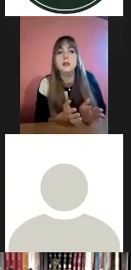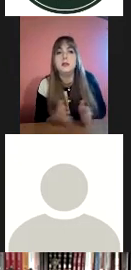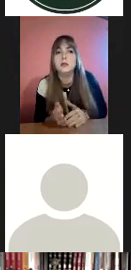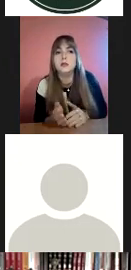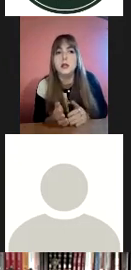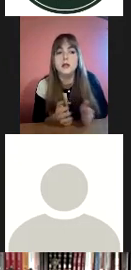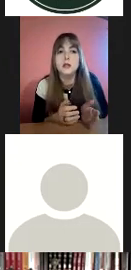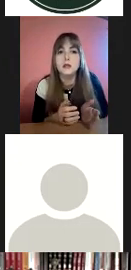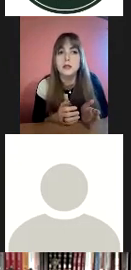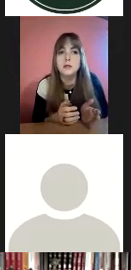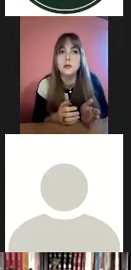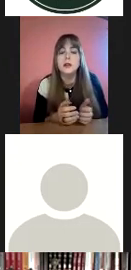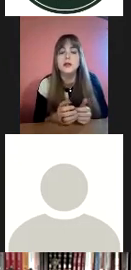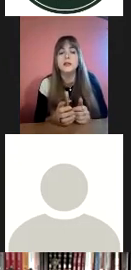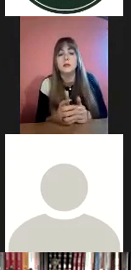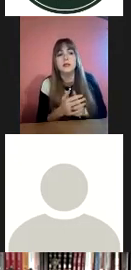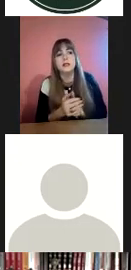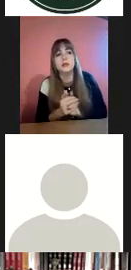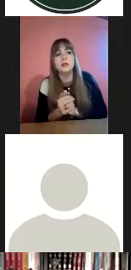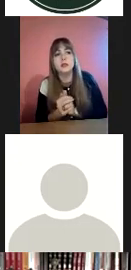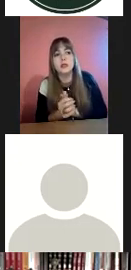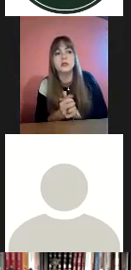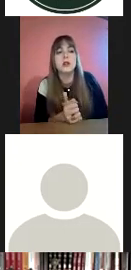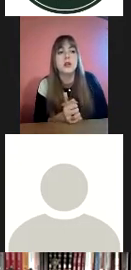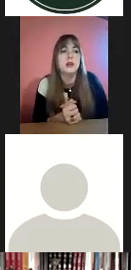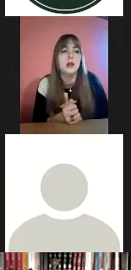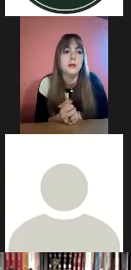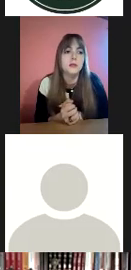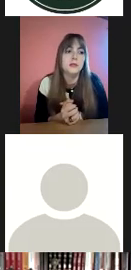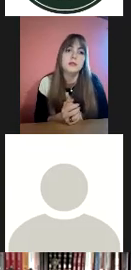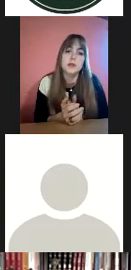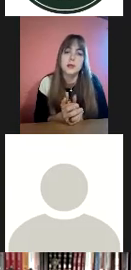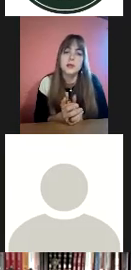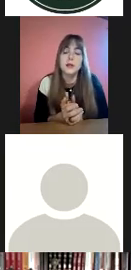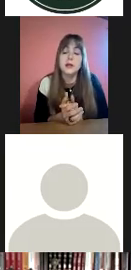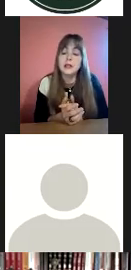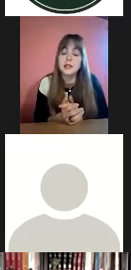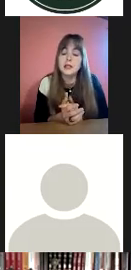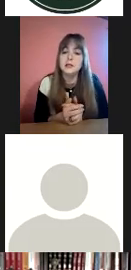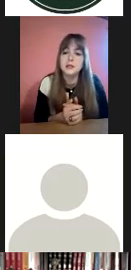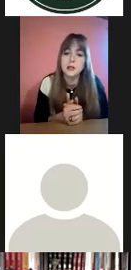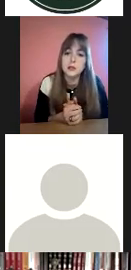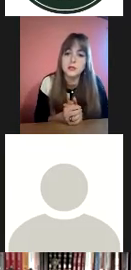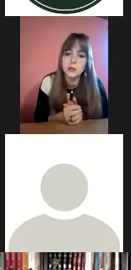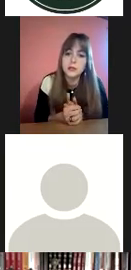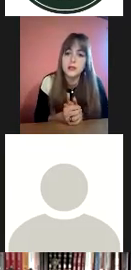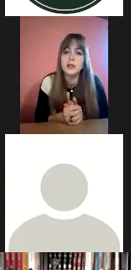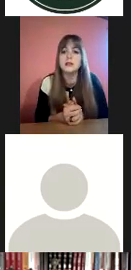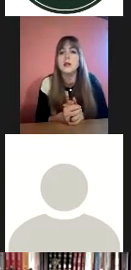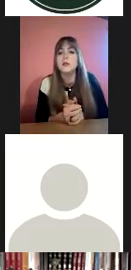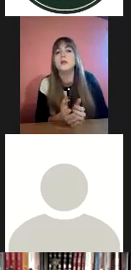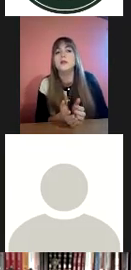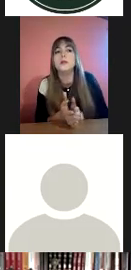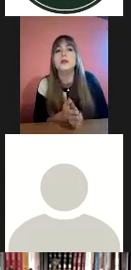ni primario, ni secundario, ni en facultades y demás. Hace pocos años empezaron a haber cátedras en algunas